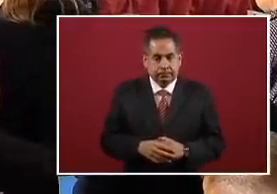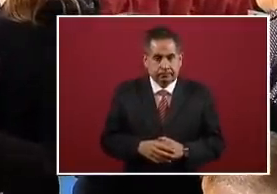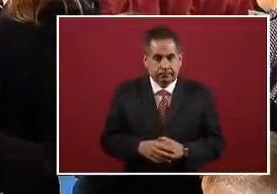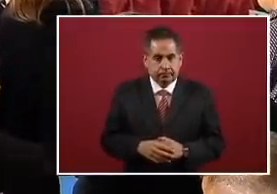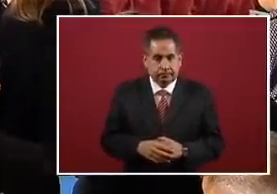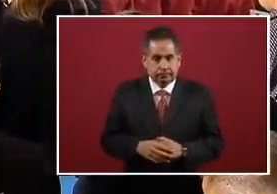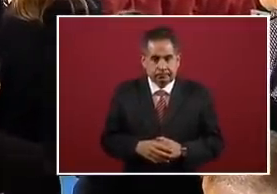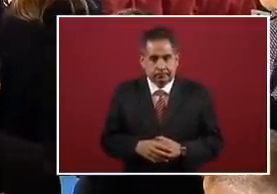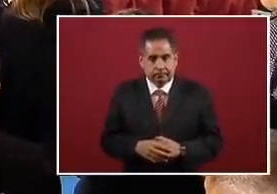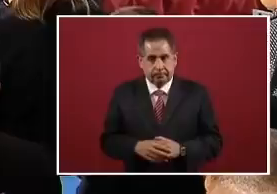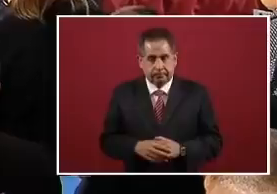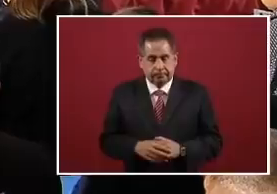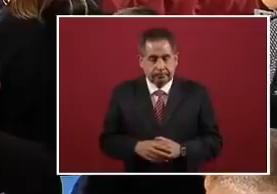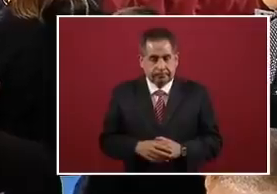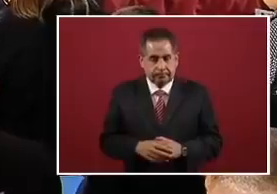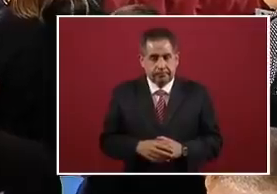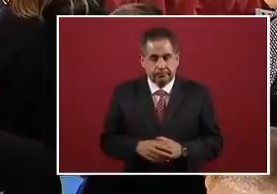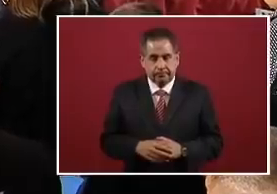Se